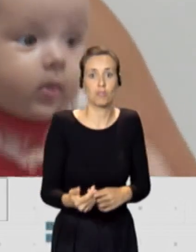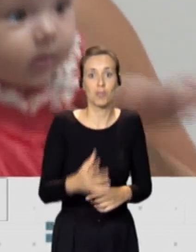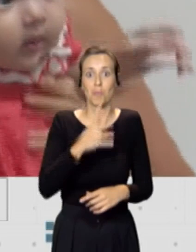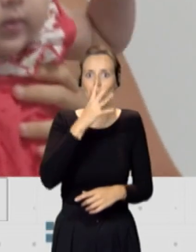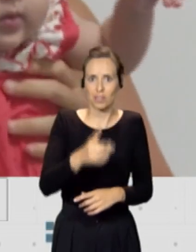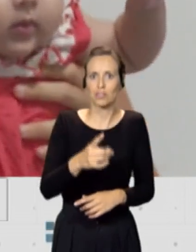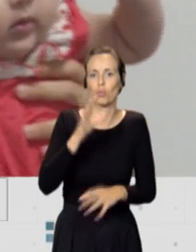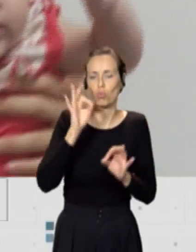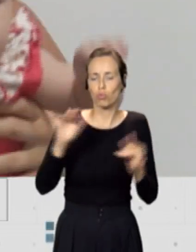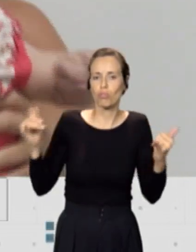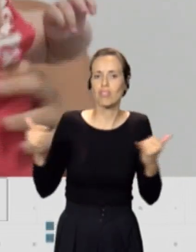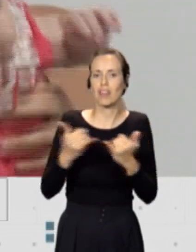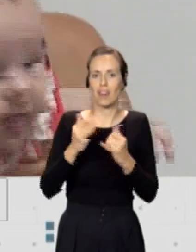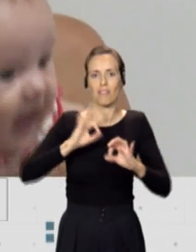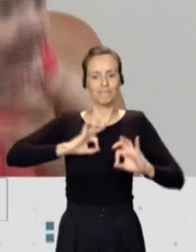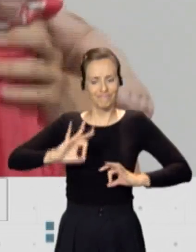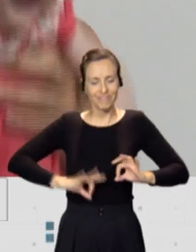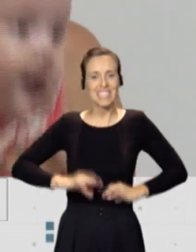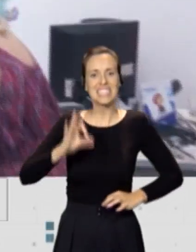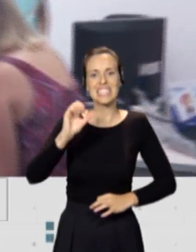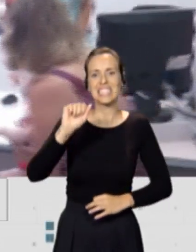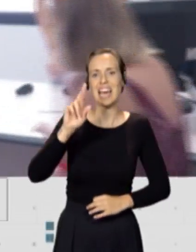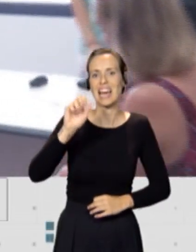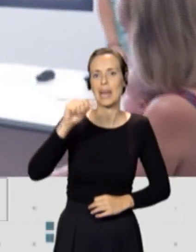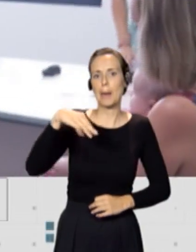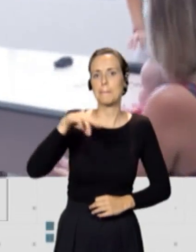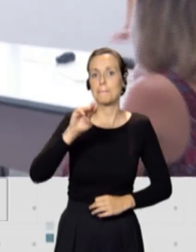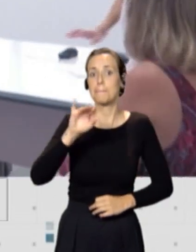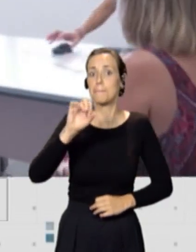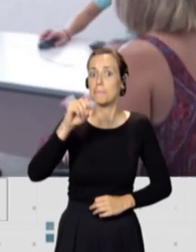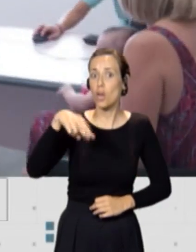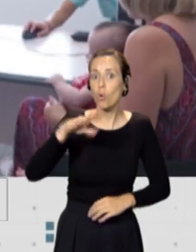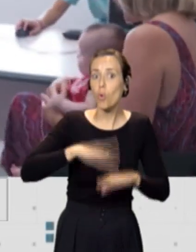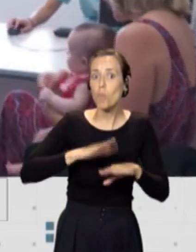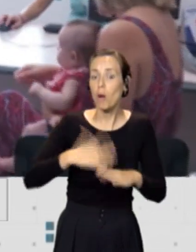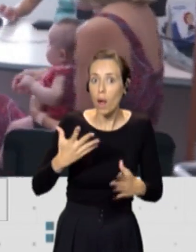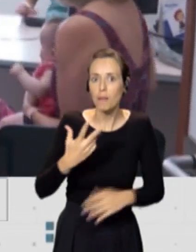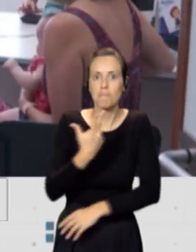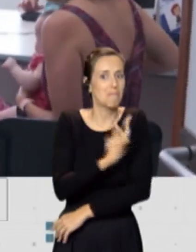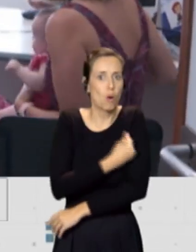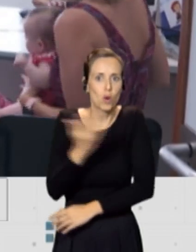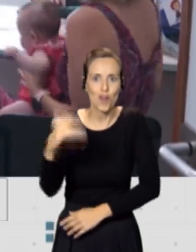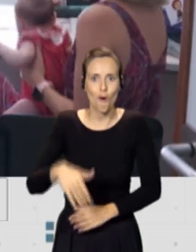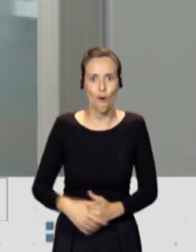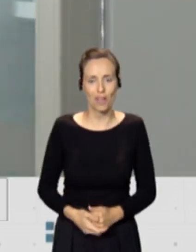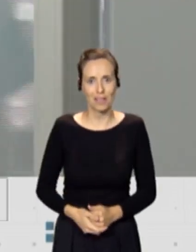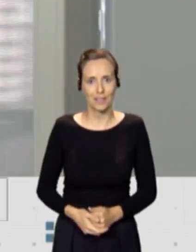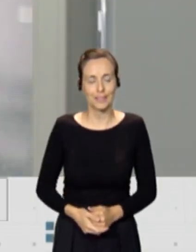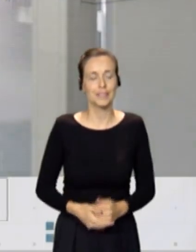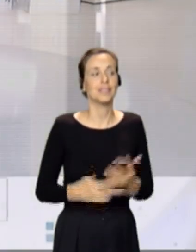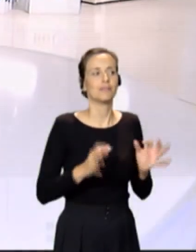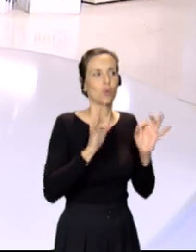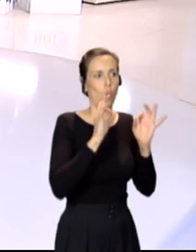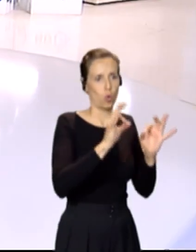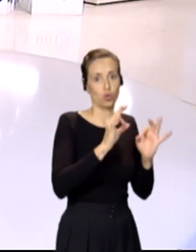en Tenerife de sarampión, justamente en personas que no estaban vacunadas. Bueno, pues sobre esa meningitis nos quedamos con ese